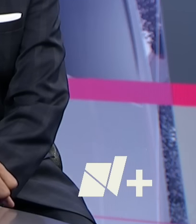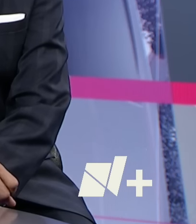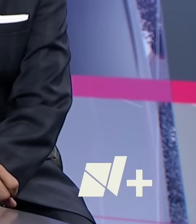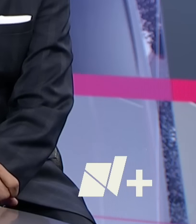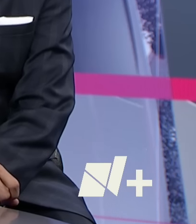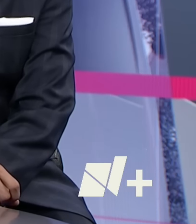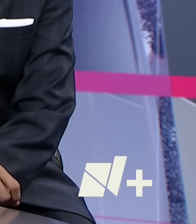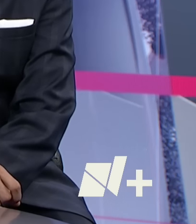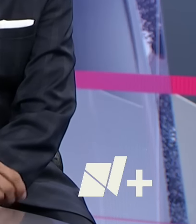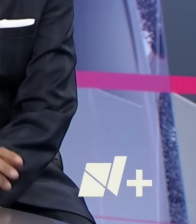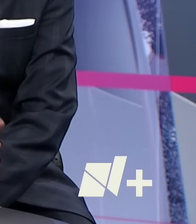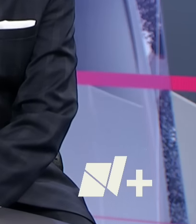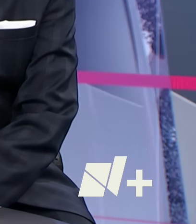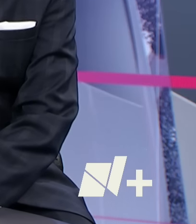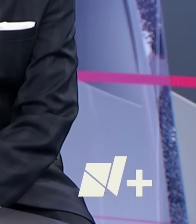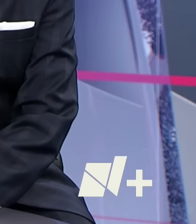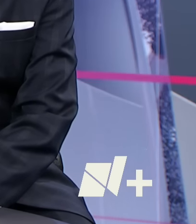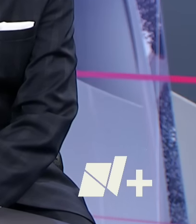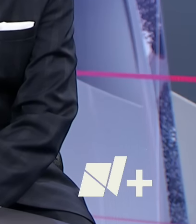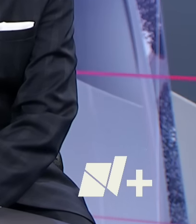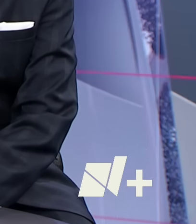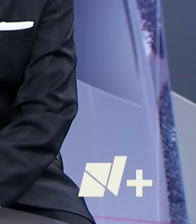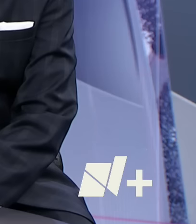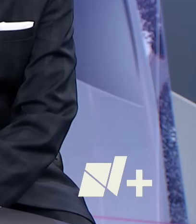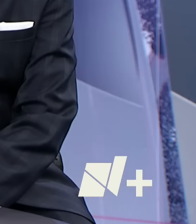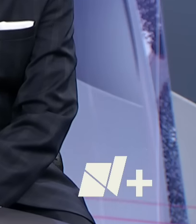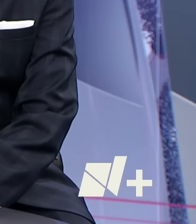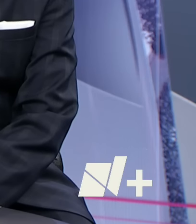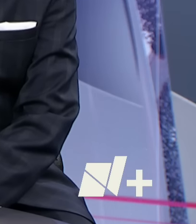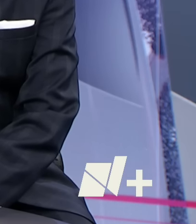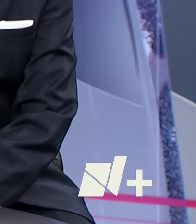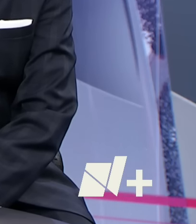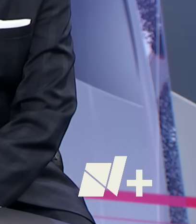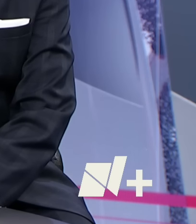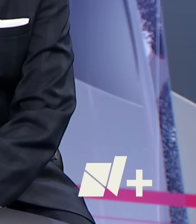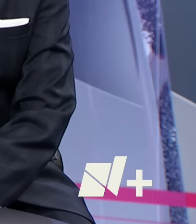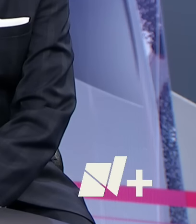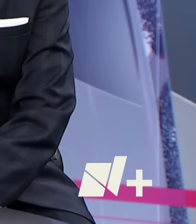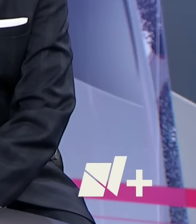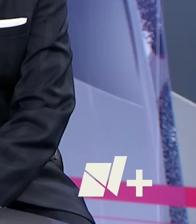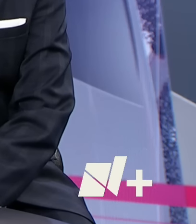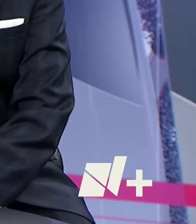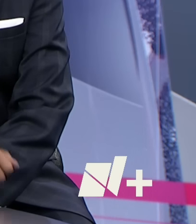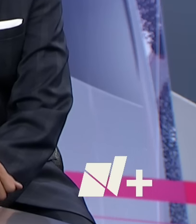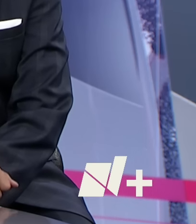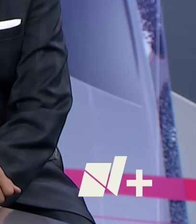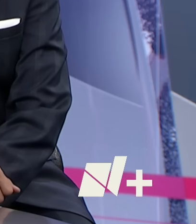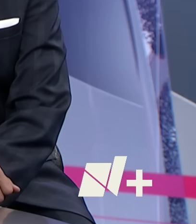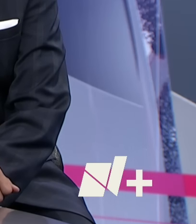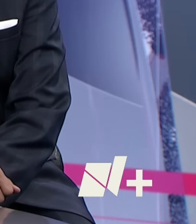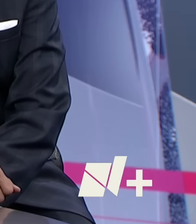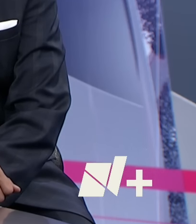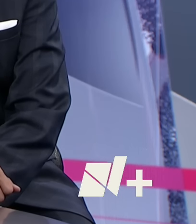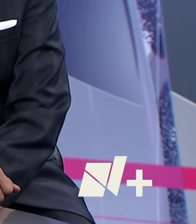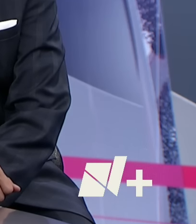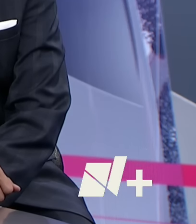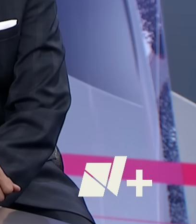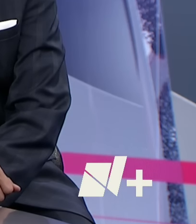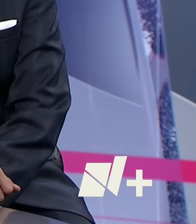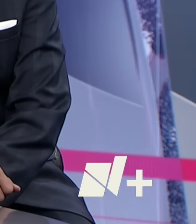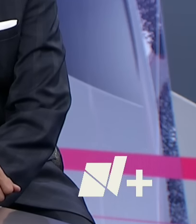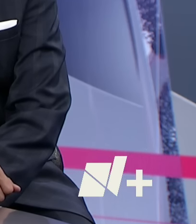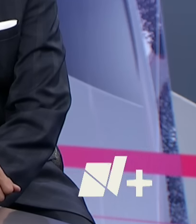al presidente Joe Biden y al expresidente Donald Trump, quien busca nuevamente la presidencia en los Estados